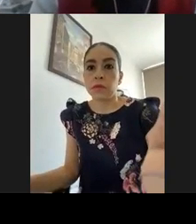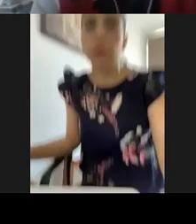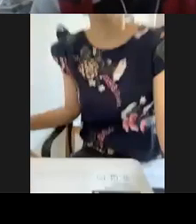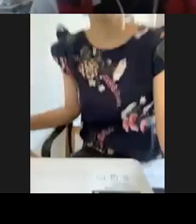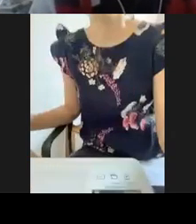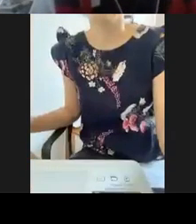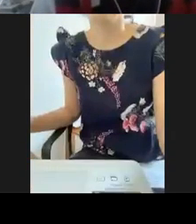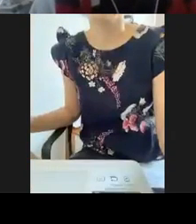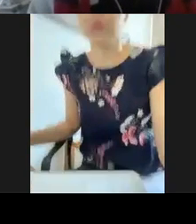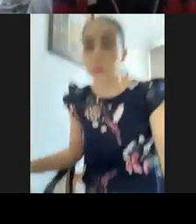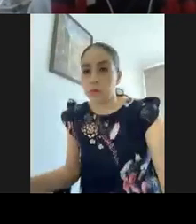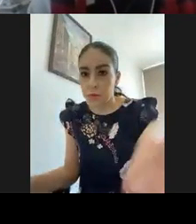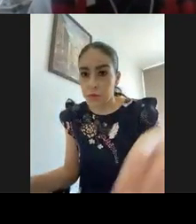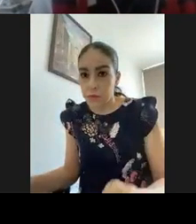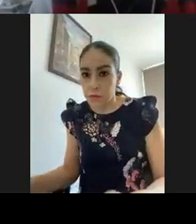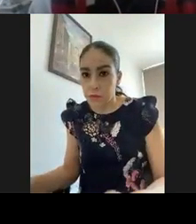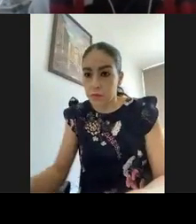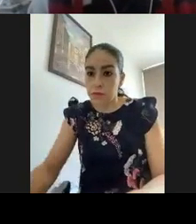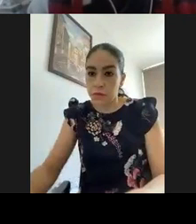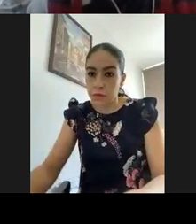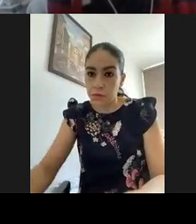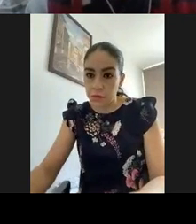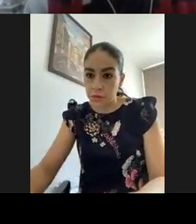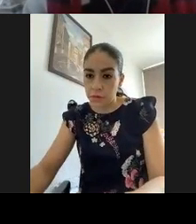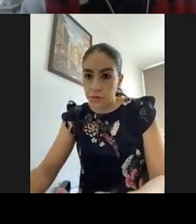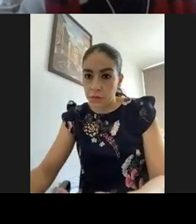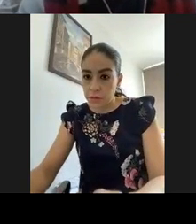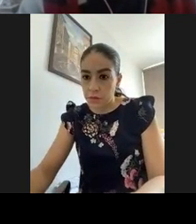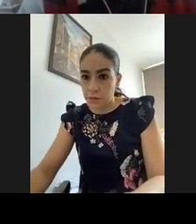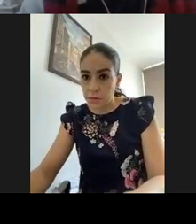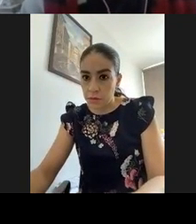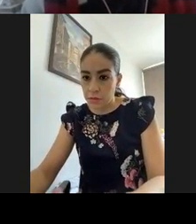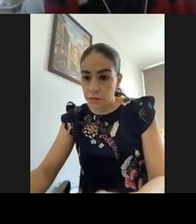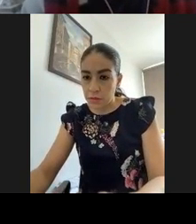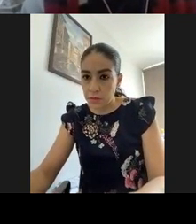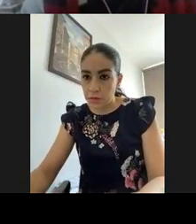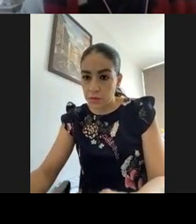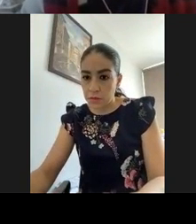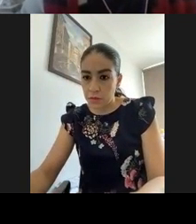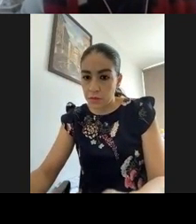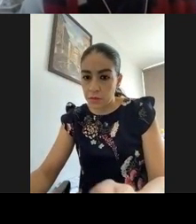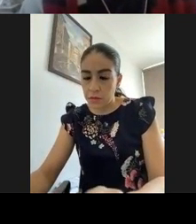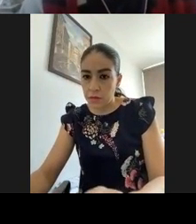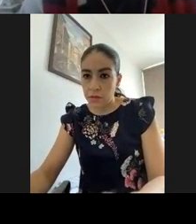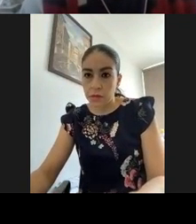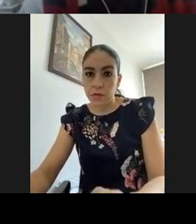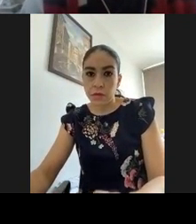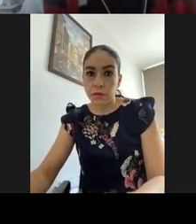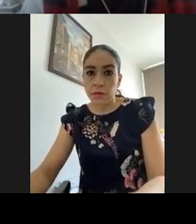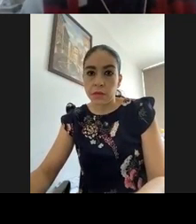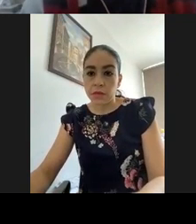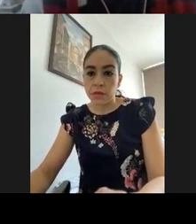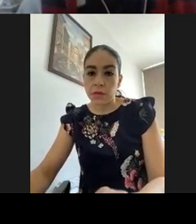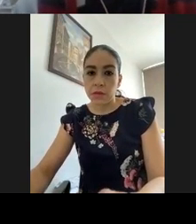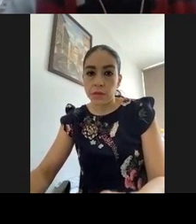porque éramos los que estábamos encabezando la consulta. Y estoy seguro que si hubiéramos hecho 3 eventos